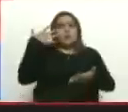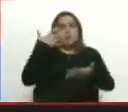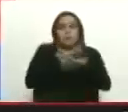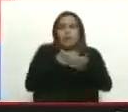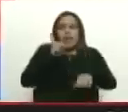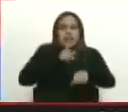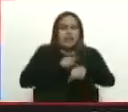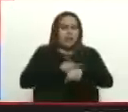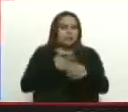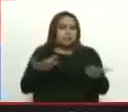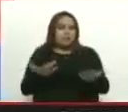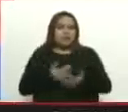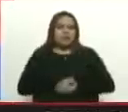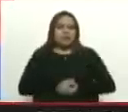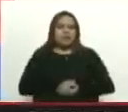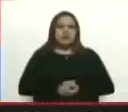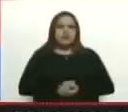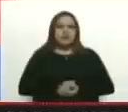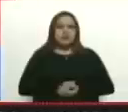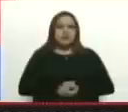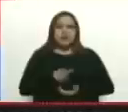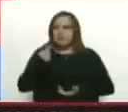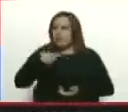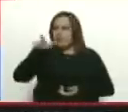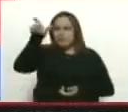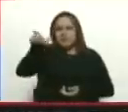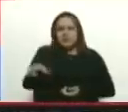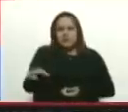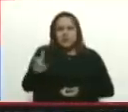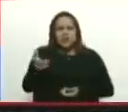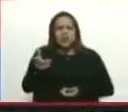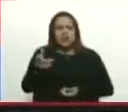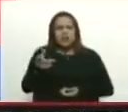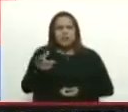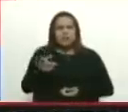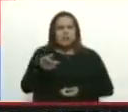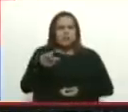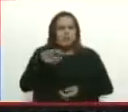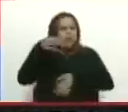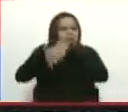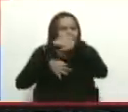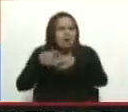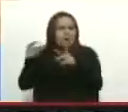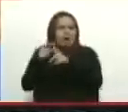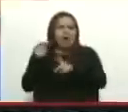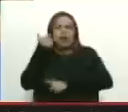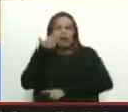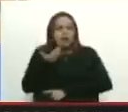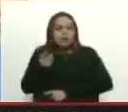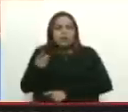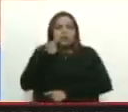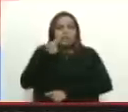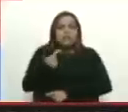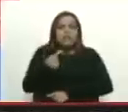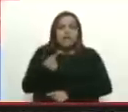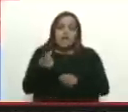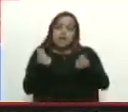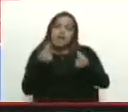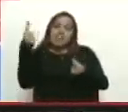Ahora, yo escuché declaraciones tan absurdas como del señor Gerardo Blay diciendo que la plata tenía que conseguirla